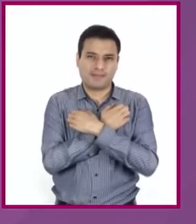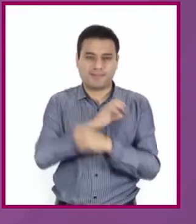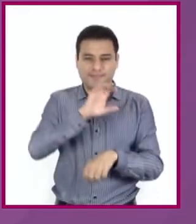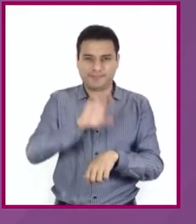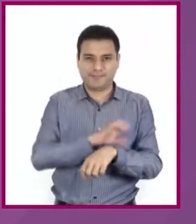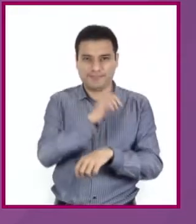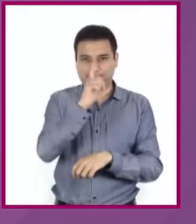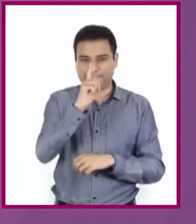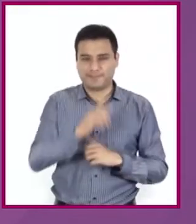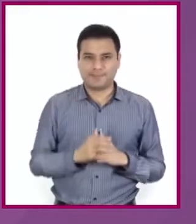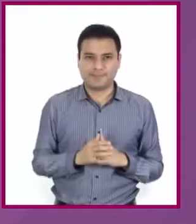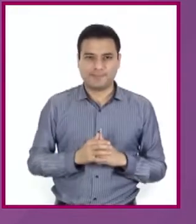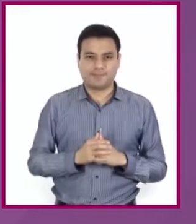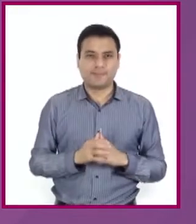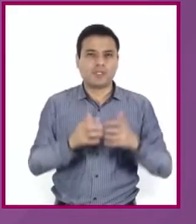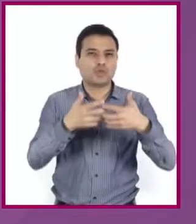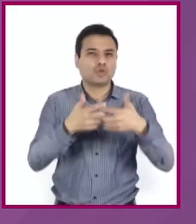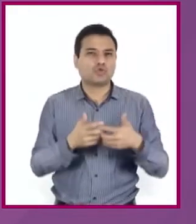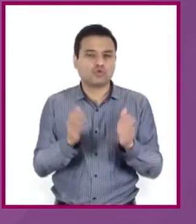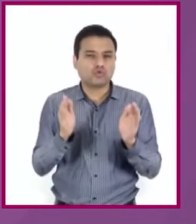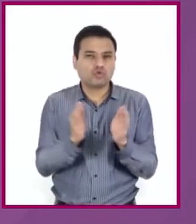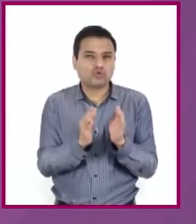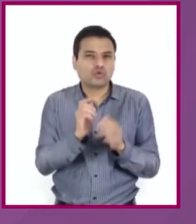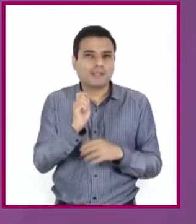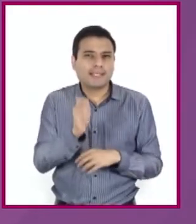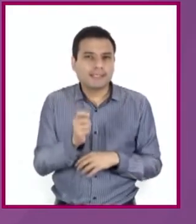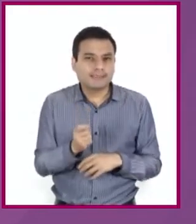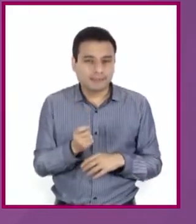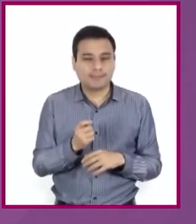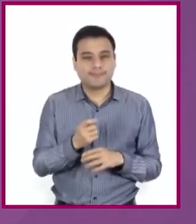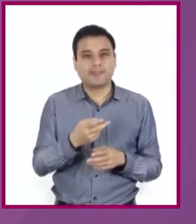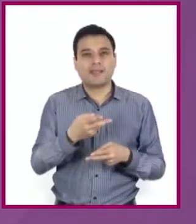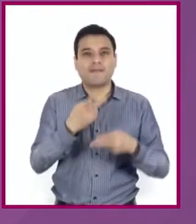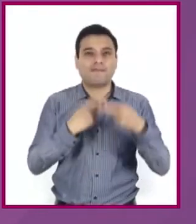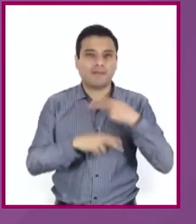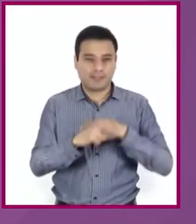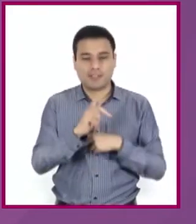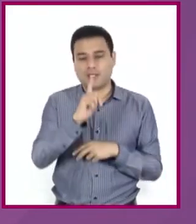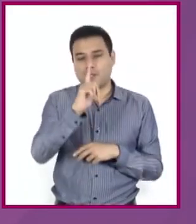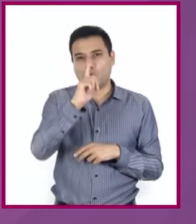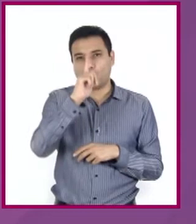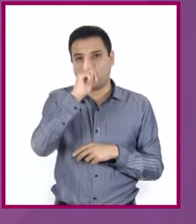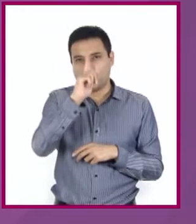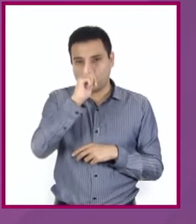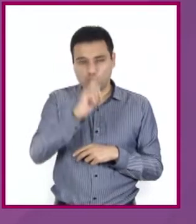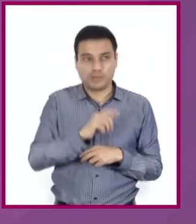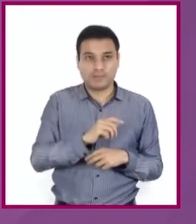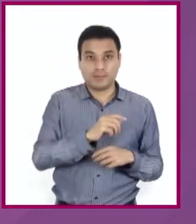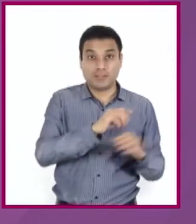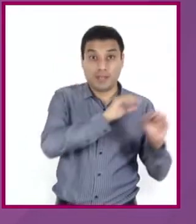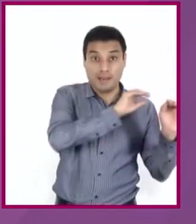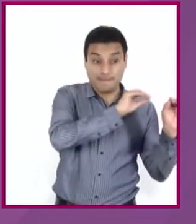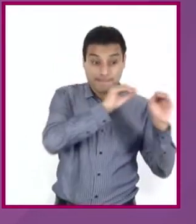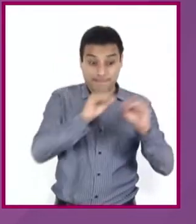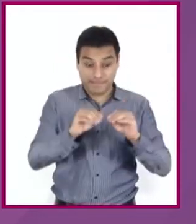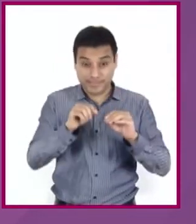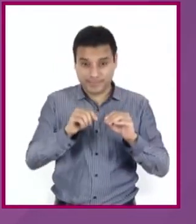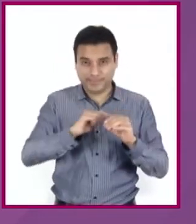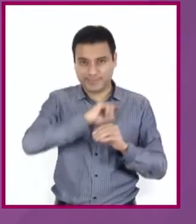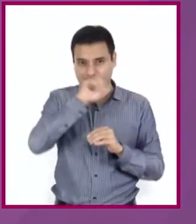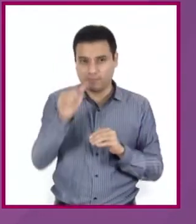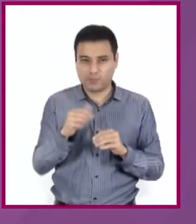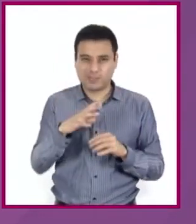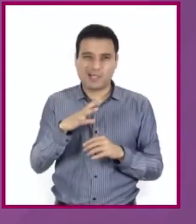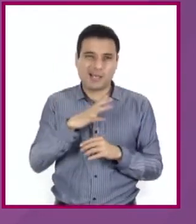una subestación es la de recibir el voltaje en mediana tensión que nos manda luz y fuerza, y por medio de distintos elementos que forman la subestación,